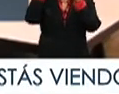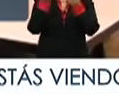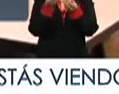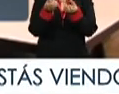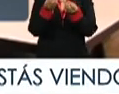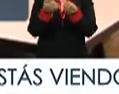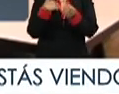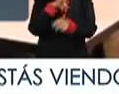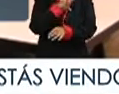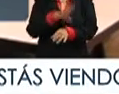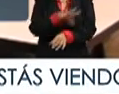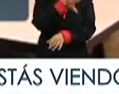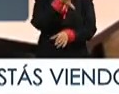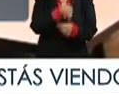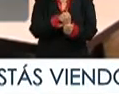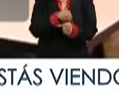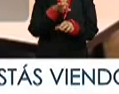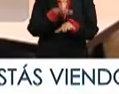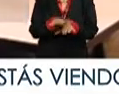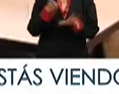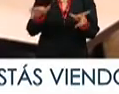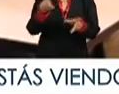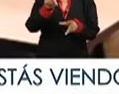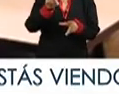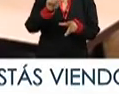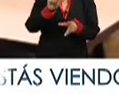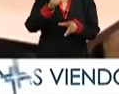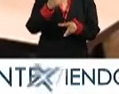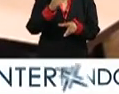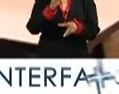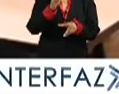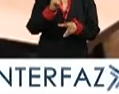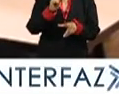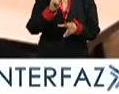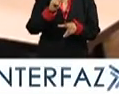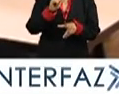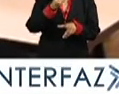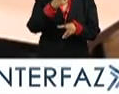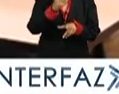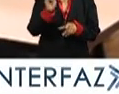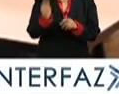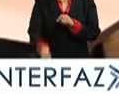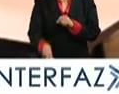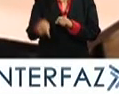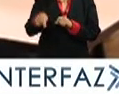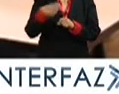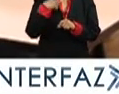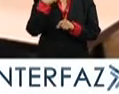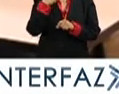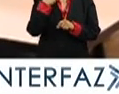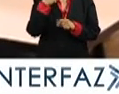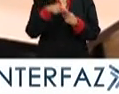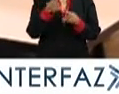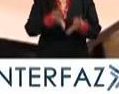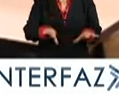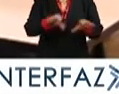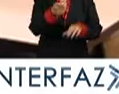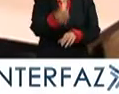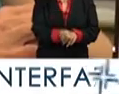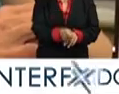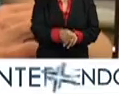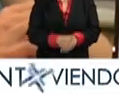conocimientos generales sobre la tiflotecnología, como son el uso de una